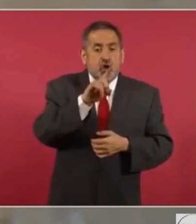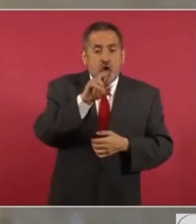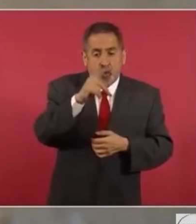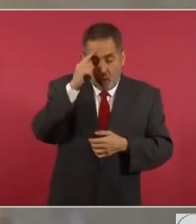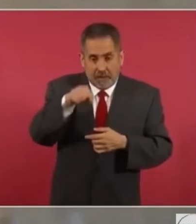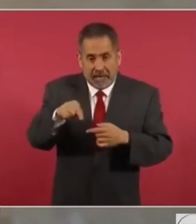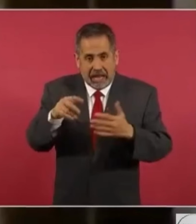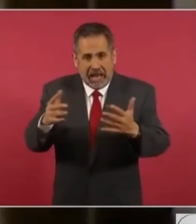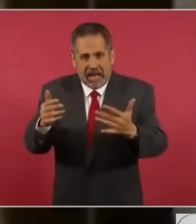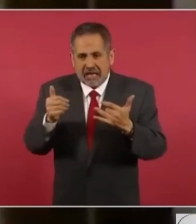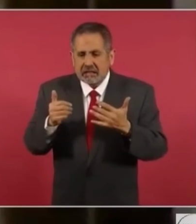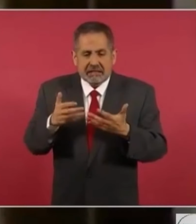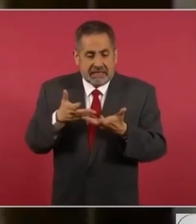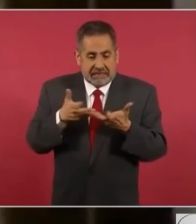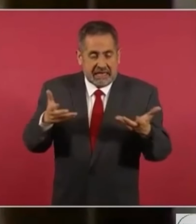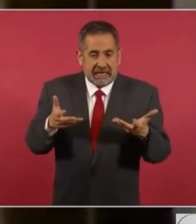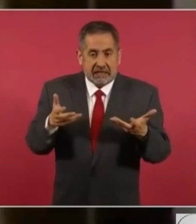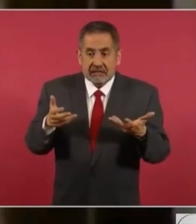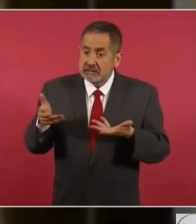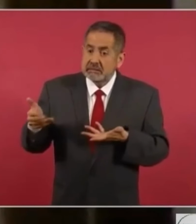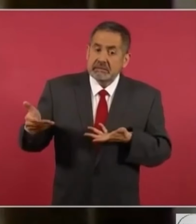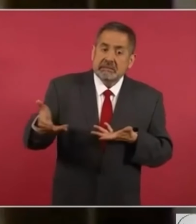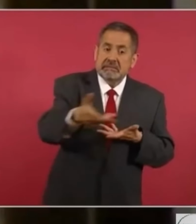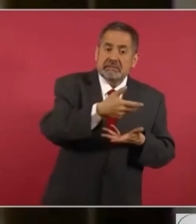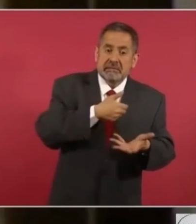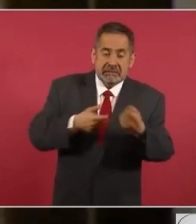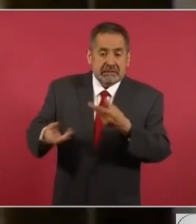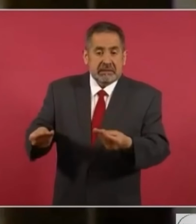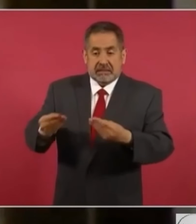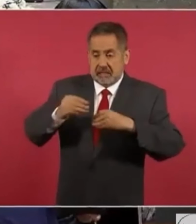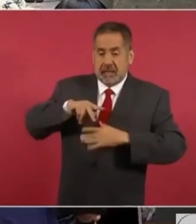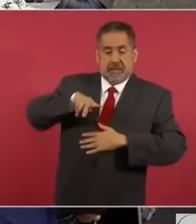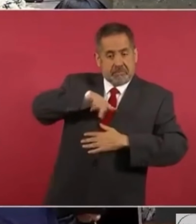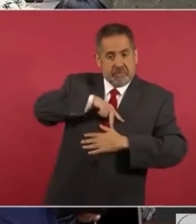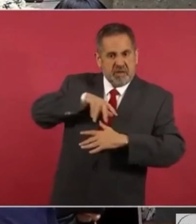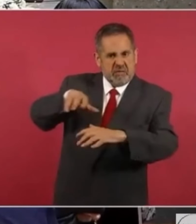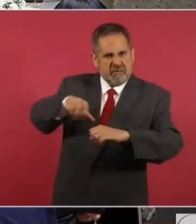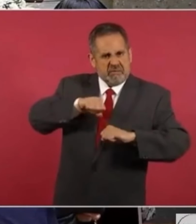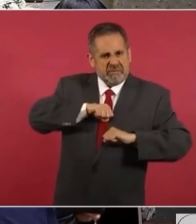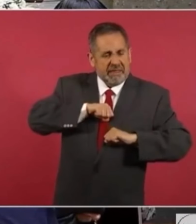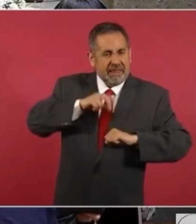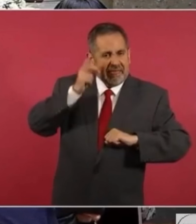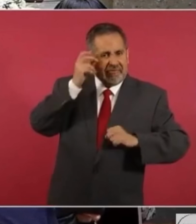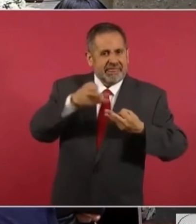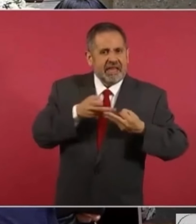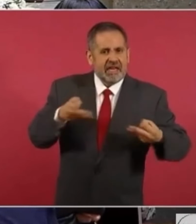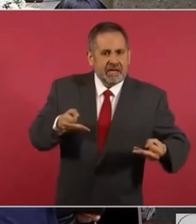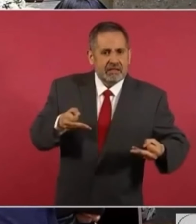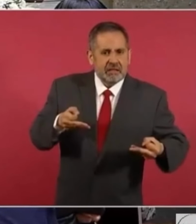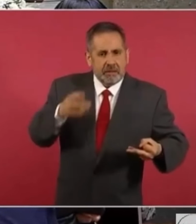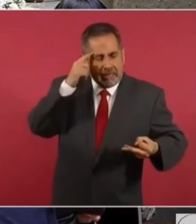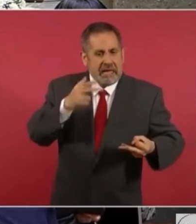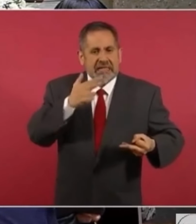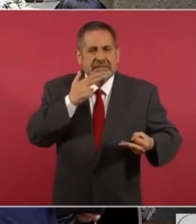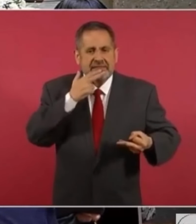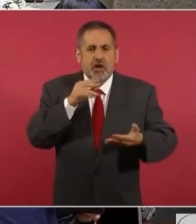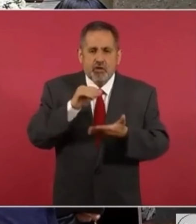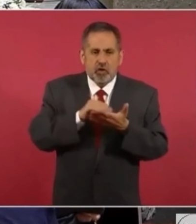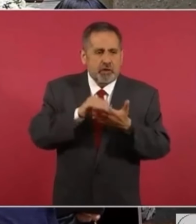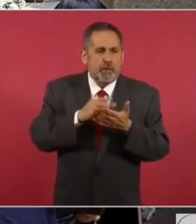para asignarse a él las tierras de modo que siguieran siendo